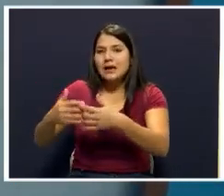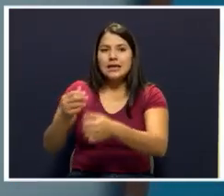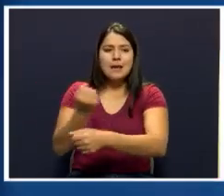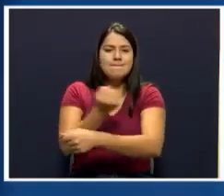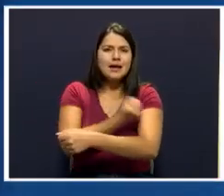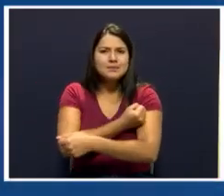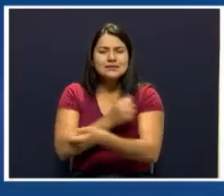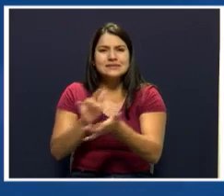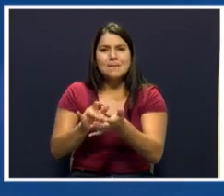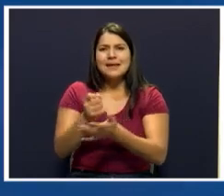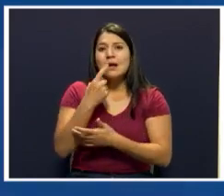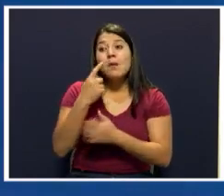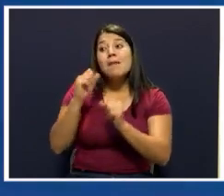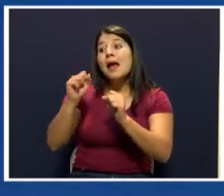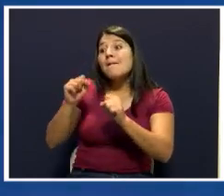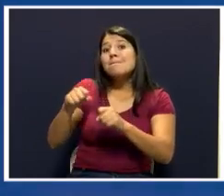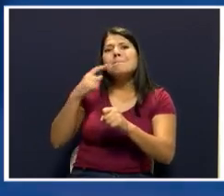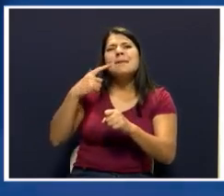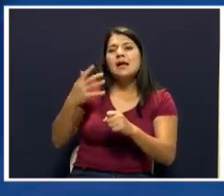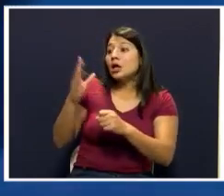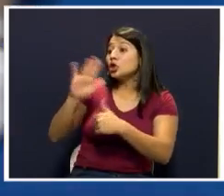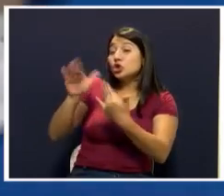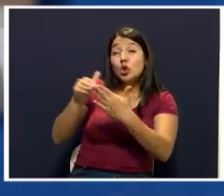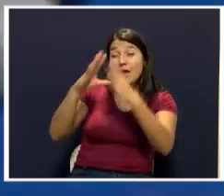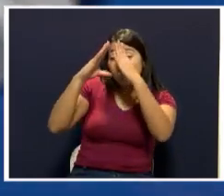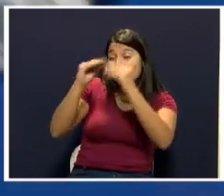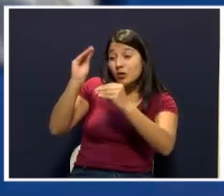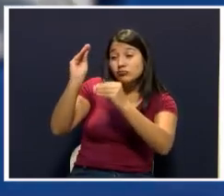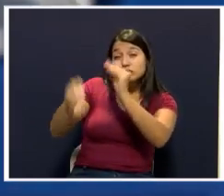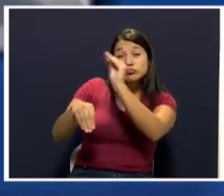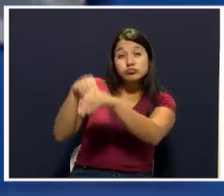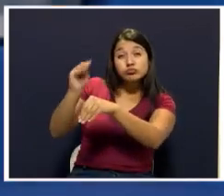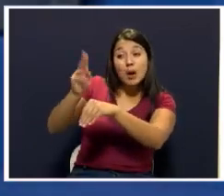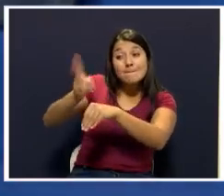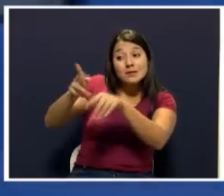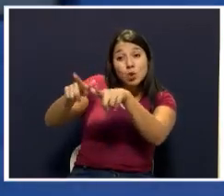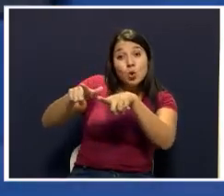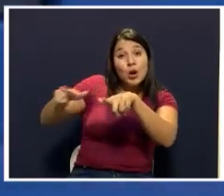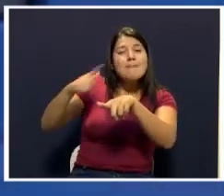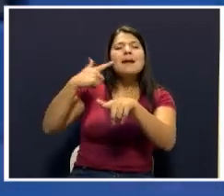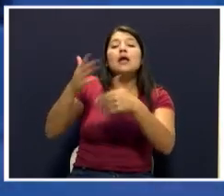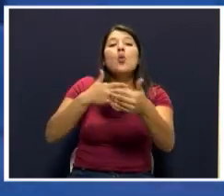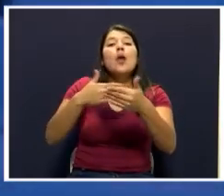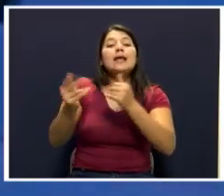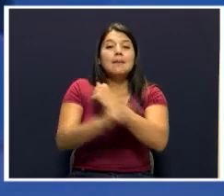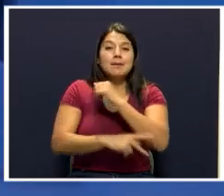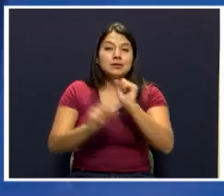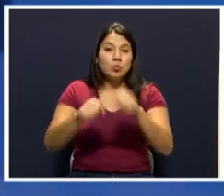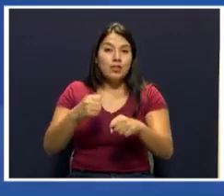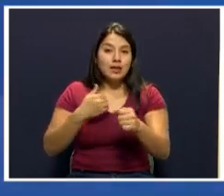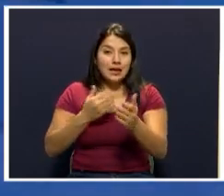el objetivo de dar acceso libre o facilitar su acceso y uso a los países miembros.